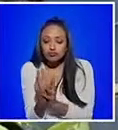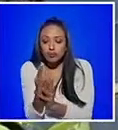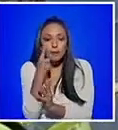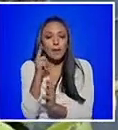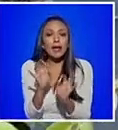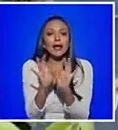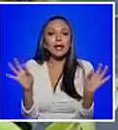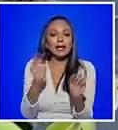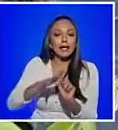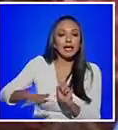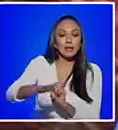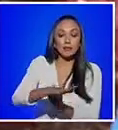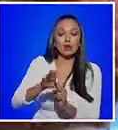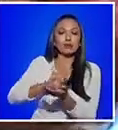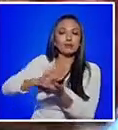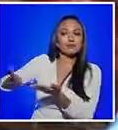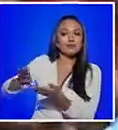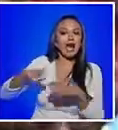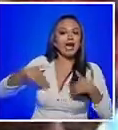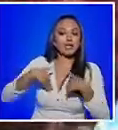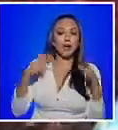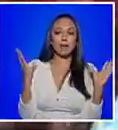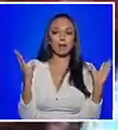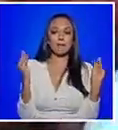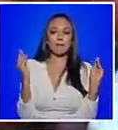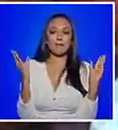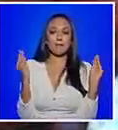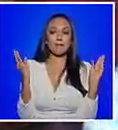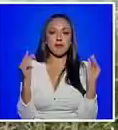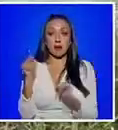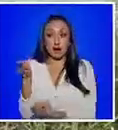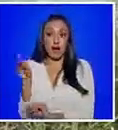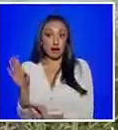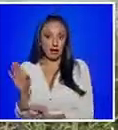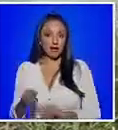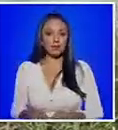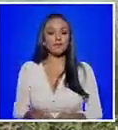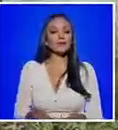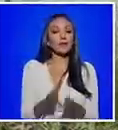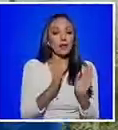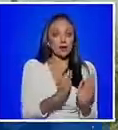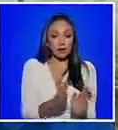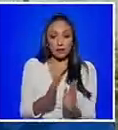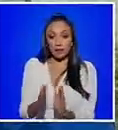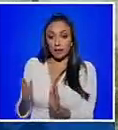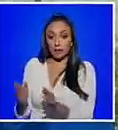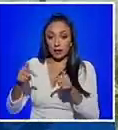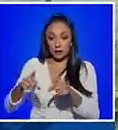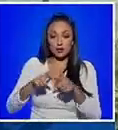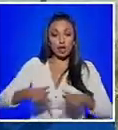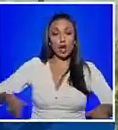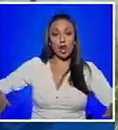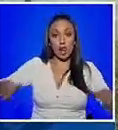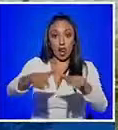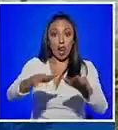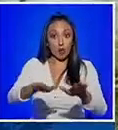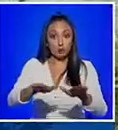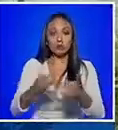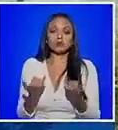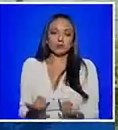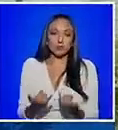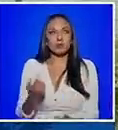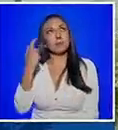las especies invasivas como el cangrejo de río. Justamente en el plan de manejo de la laguna de Yaguarcocha se establecieron